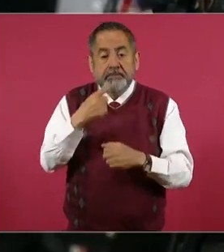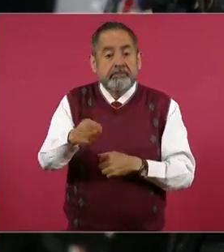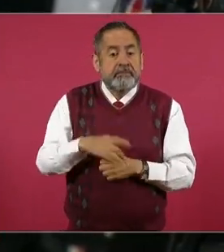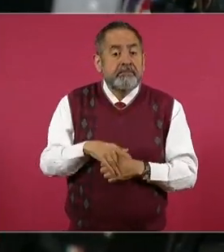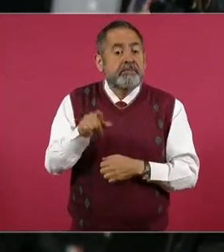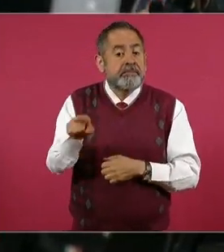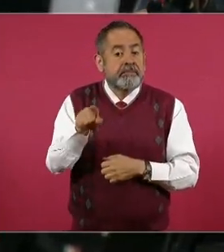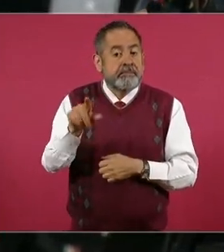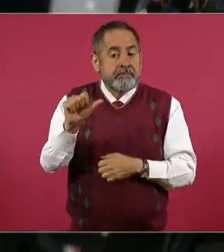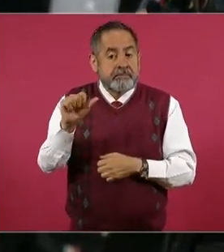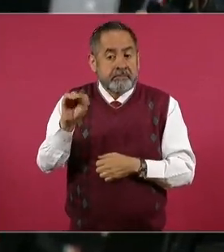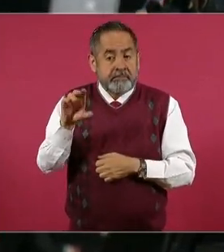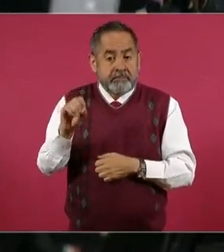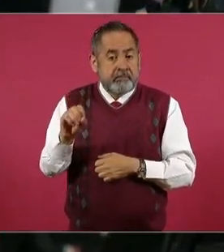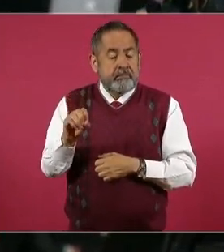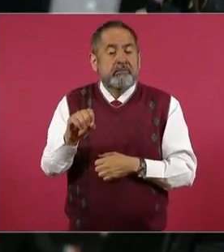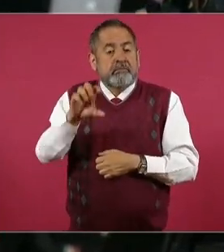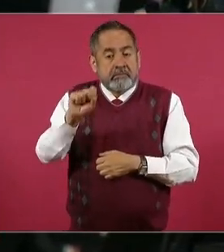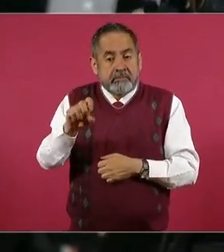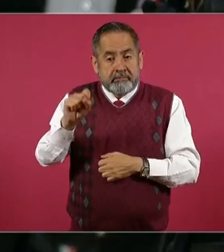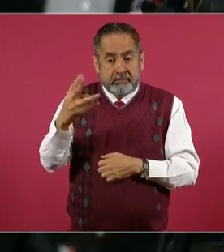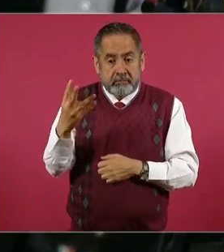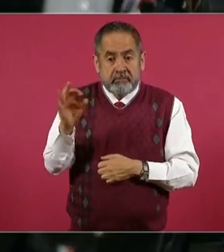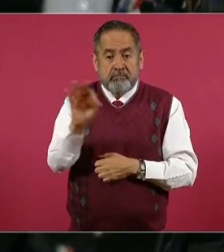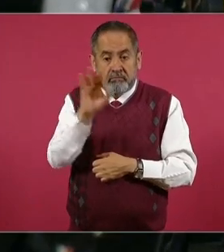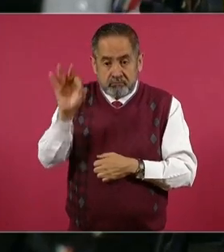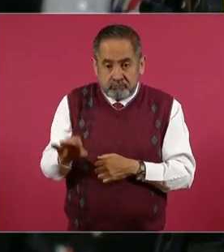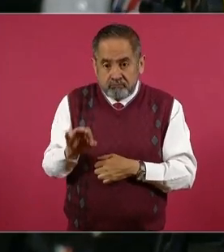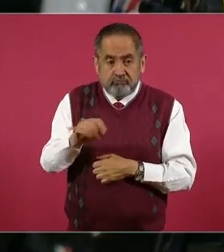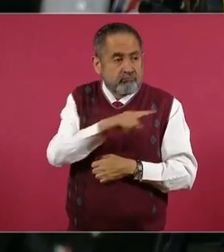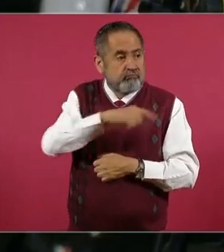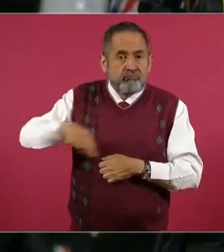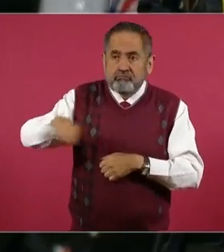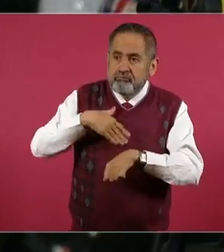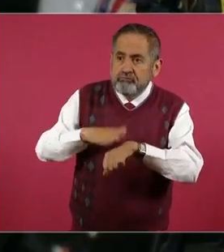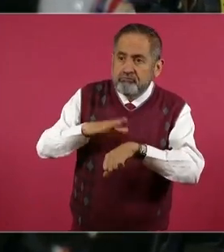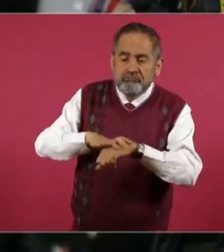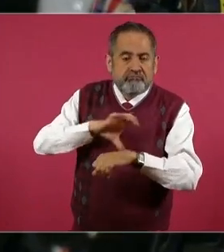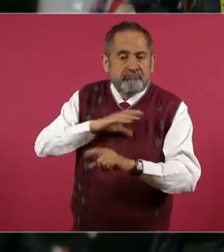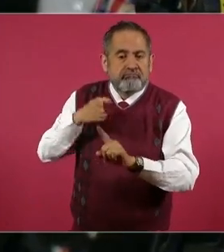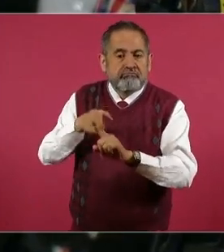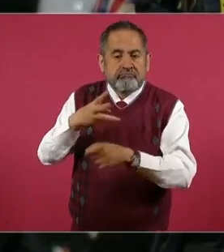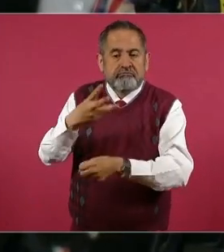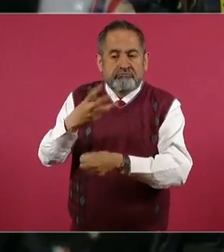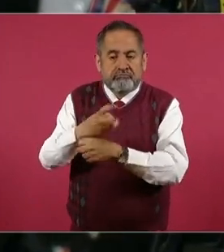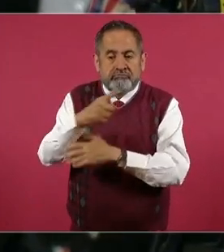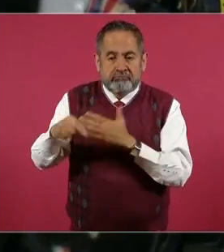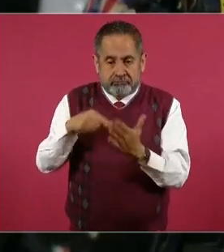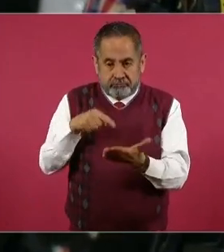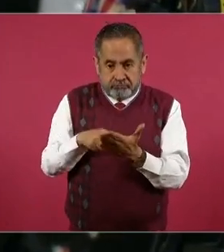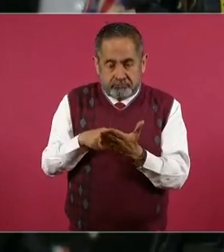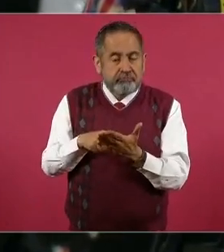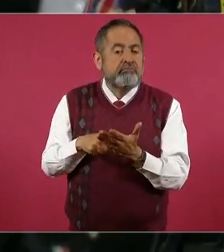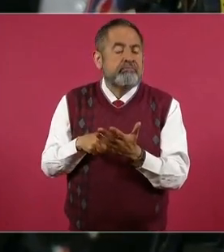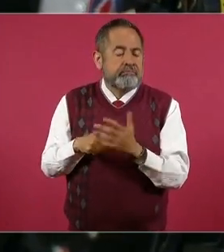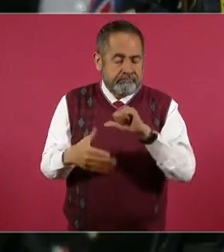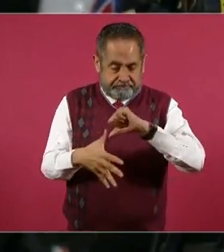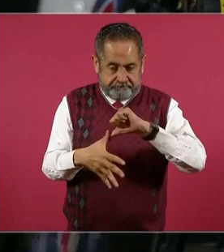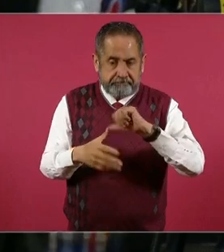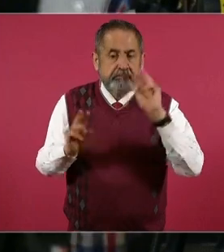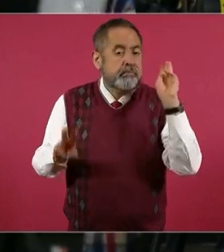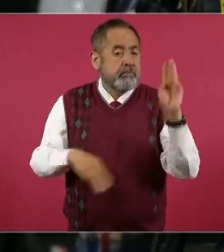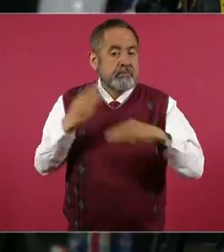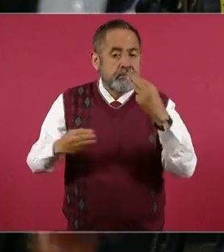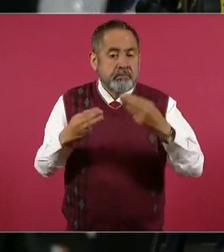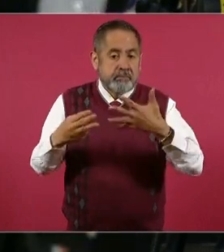cuenta con un 64% de aprobación, que lo posiciona en el tercer lugar en América Latina y entre los 5 líderes mejor evaluados a